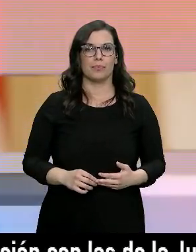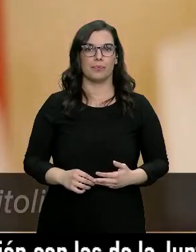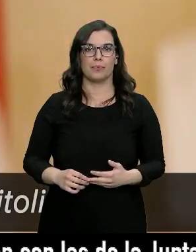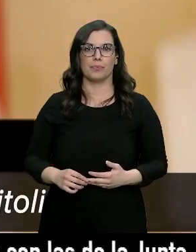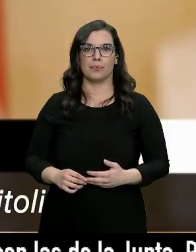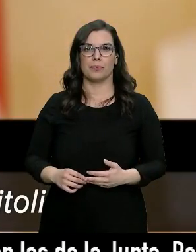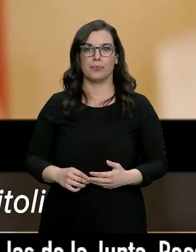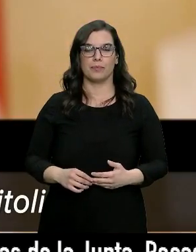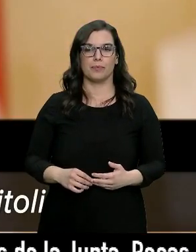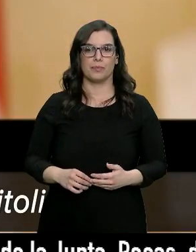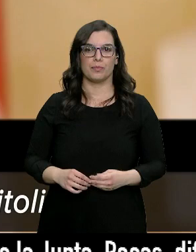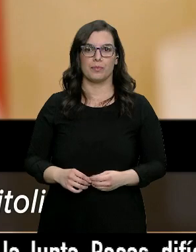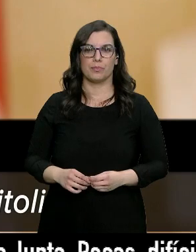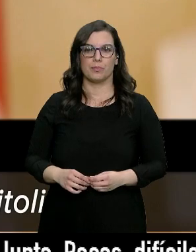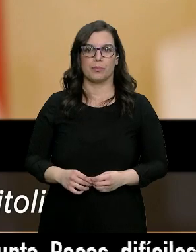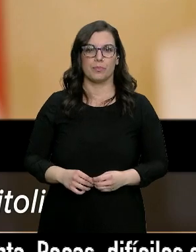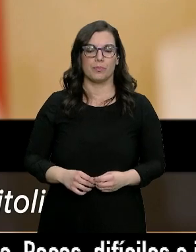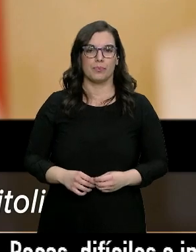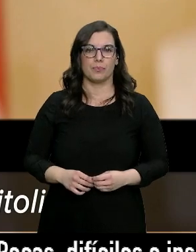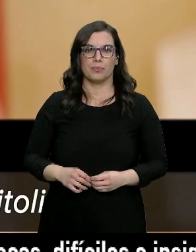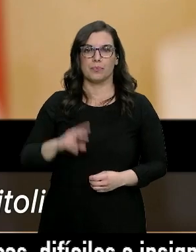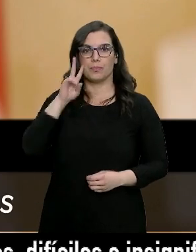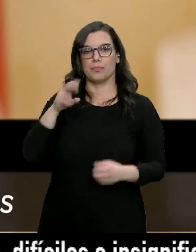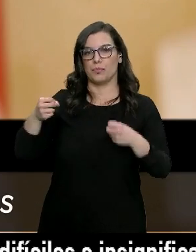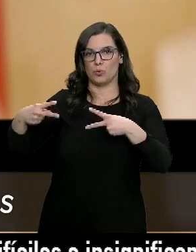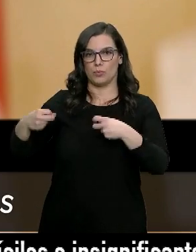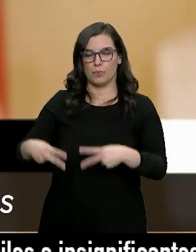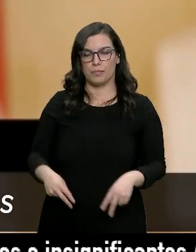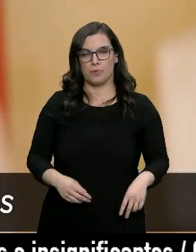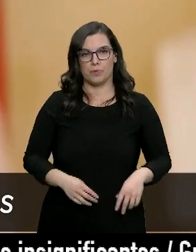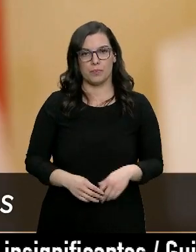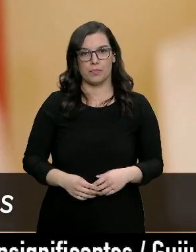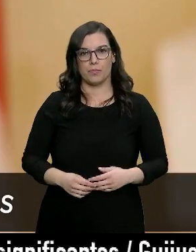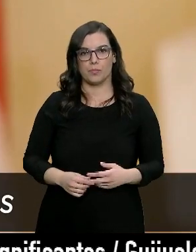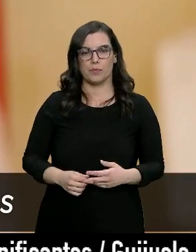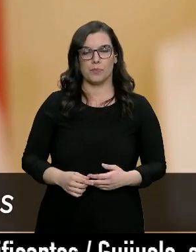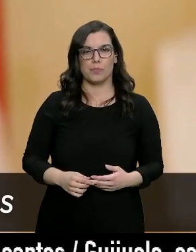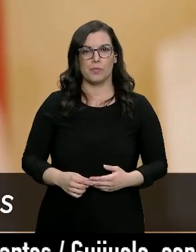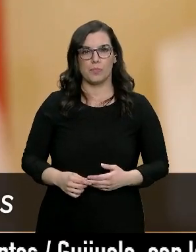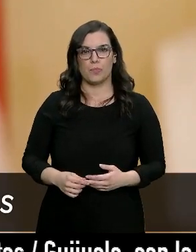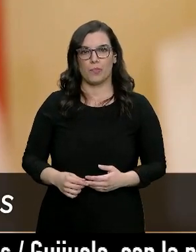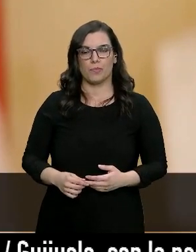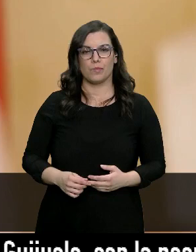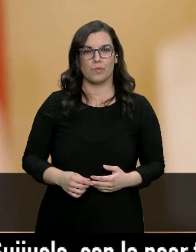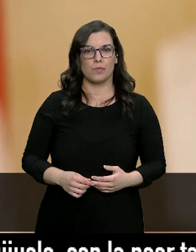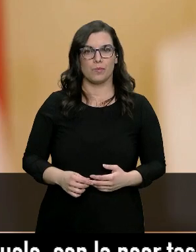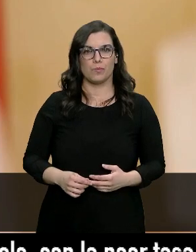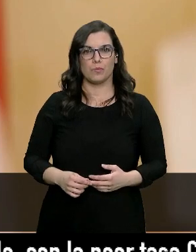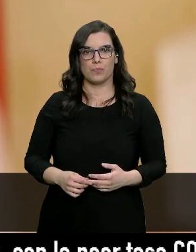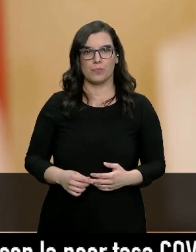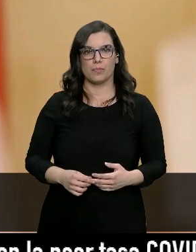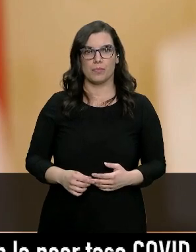All Americans were horrified by the assault on our capital. Political violence is an attack on everything we cherish